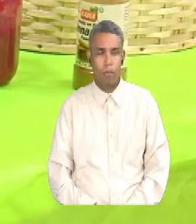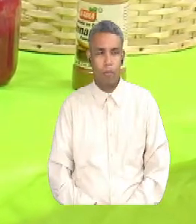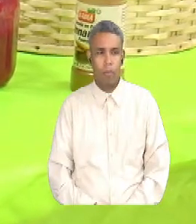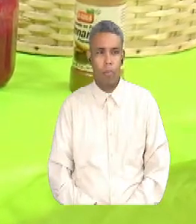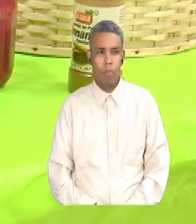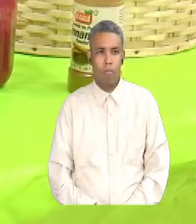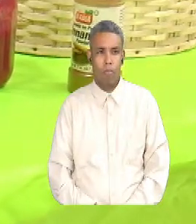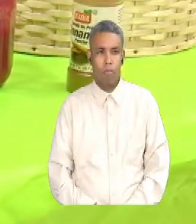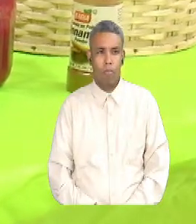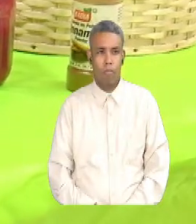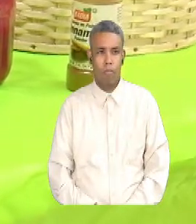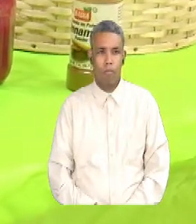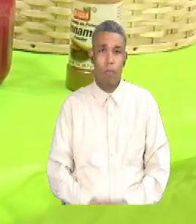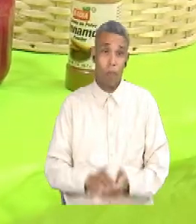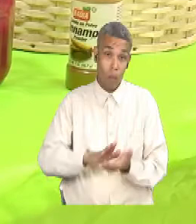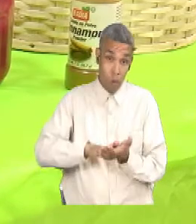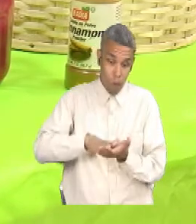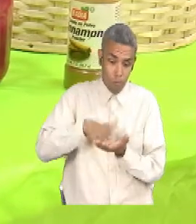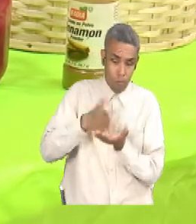Los volteamos.